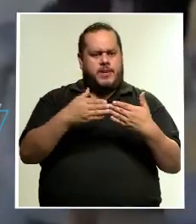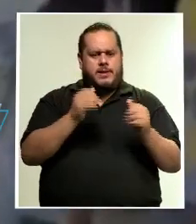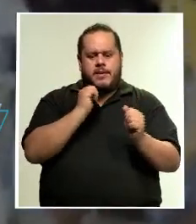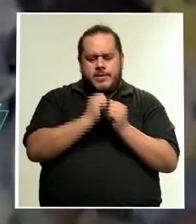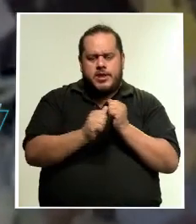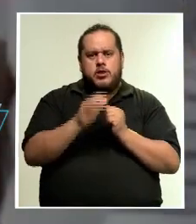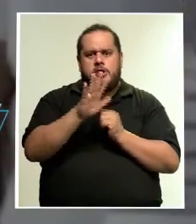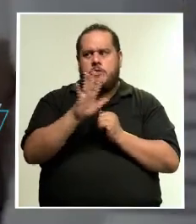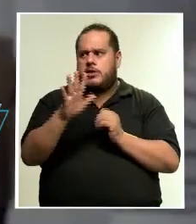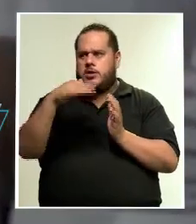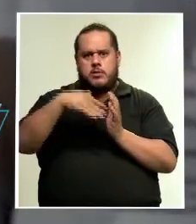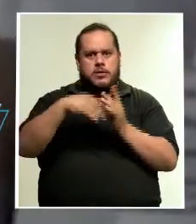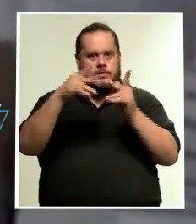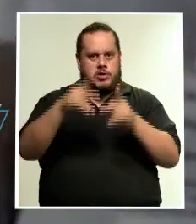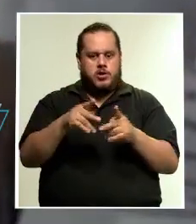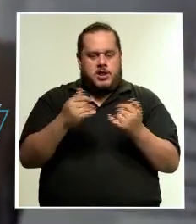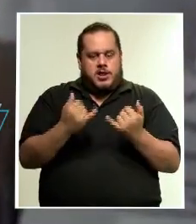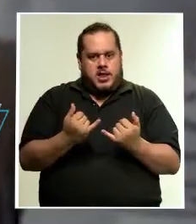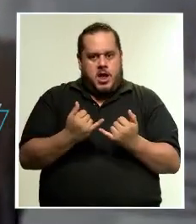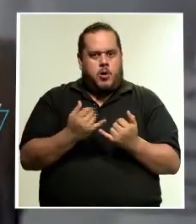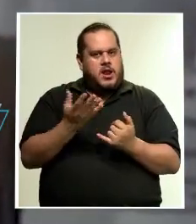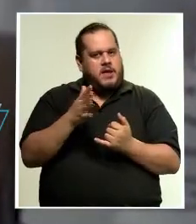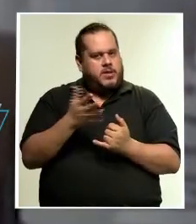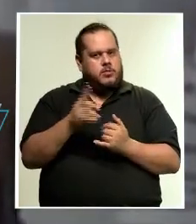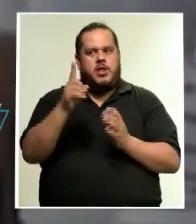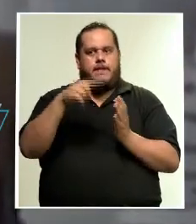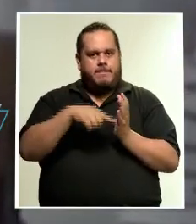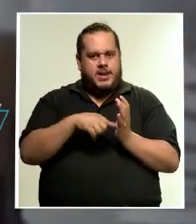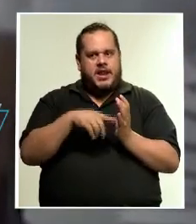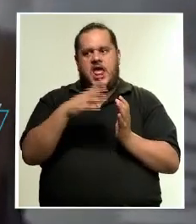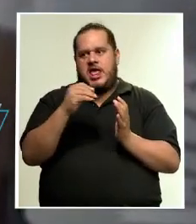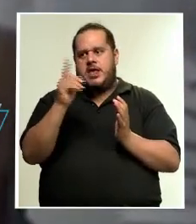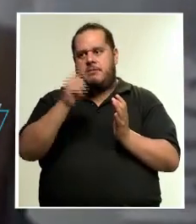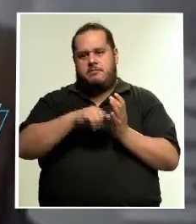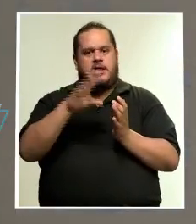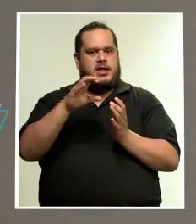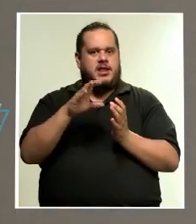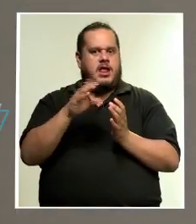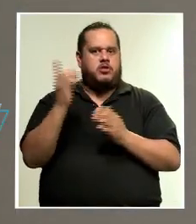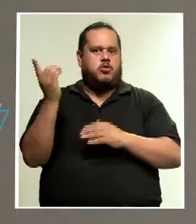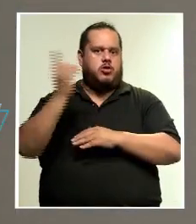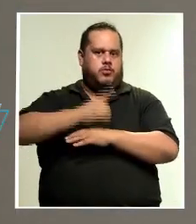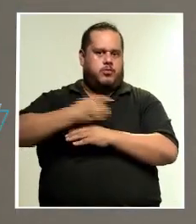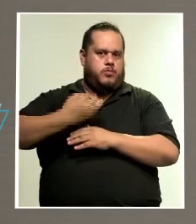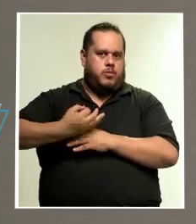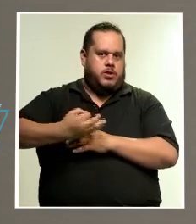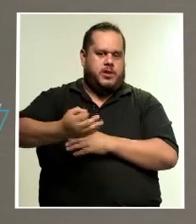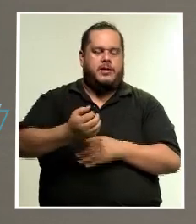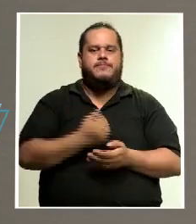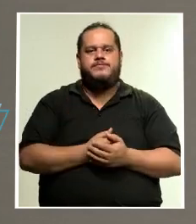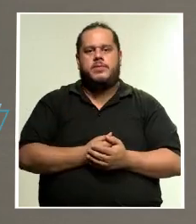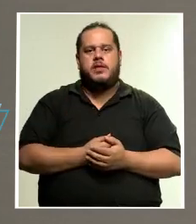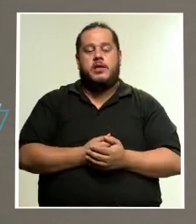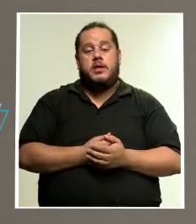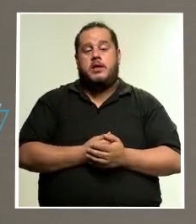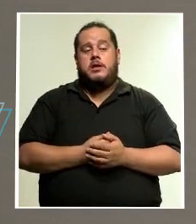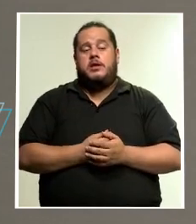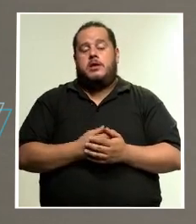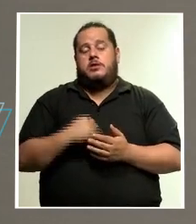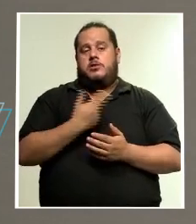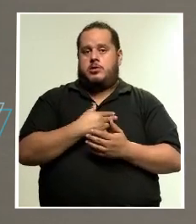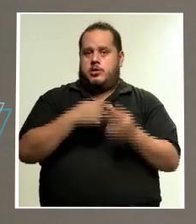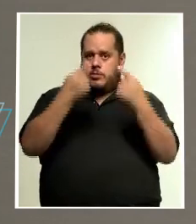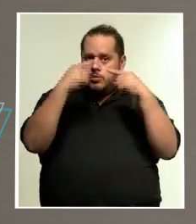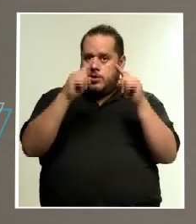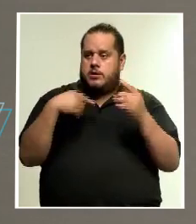55.000 personas. Por el momento están pasando entre 1.000 y 1.500 diarios. Hemos logrado a llegar a un número de personas